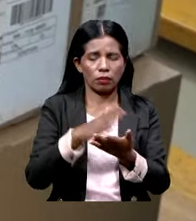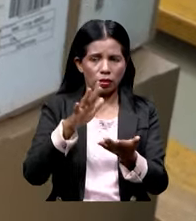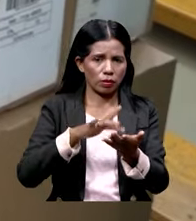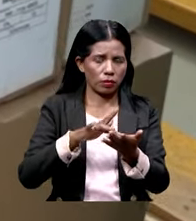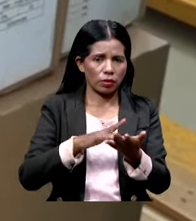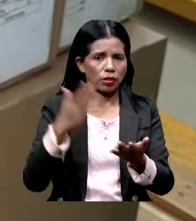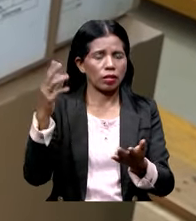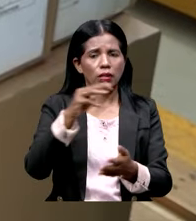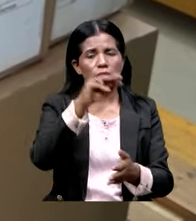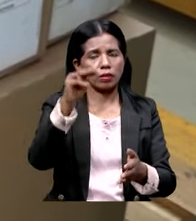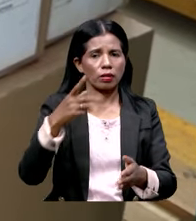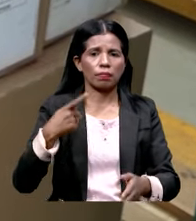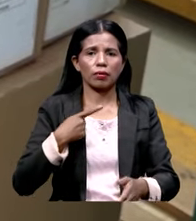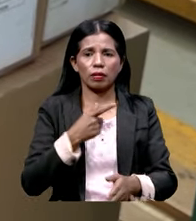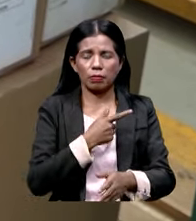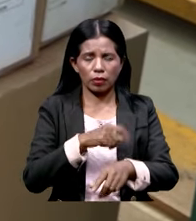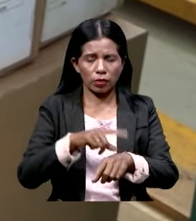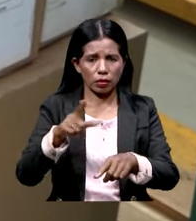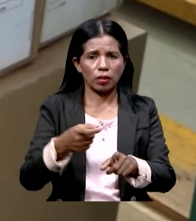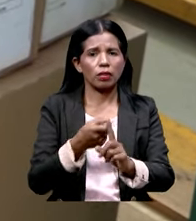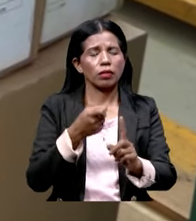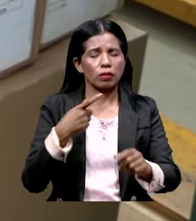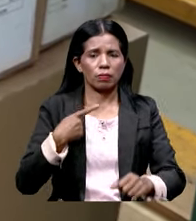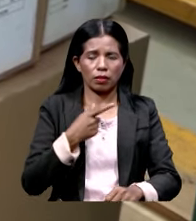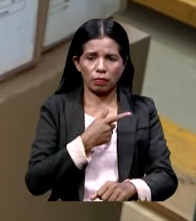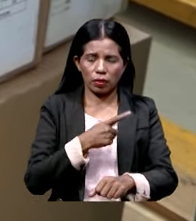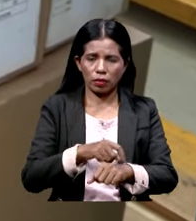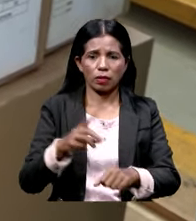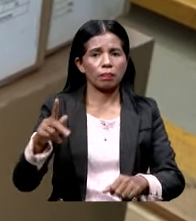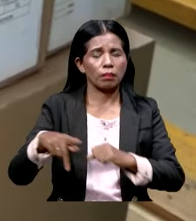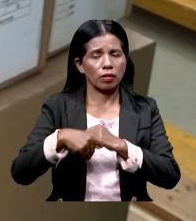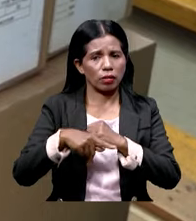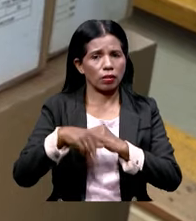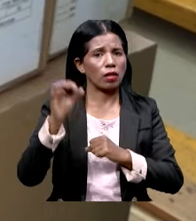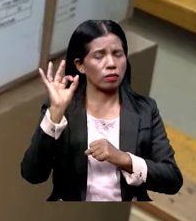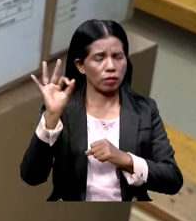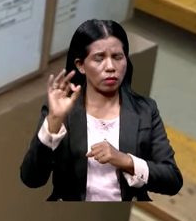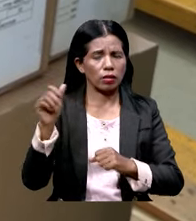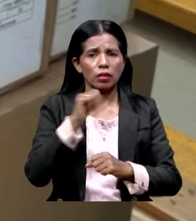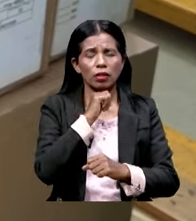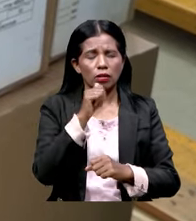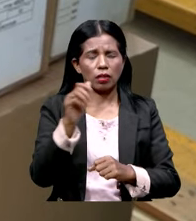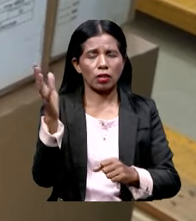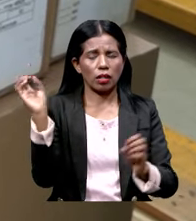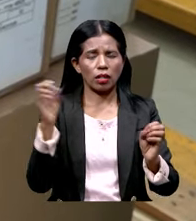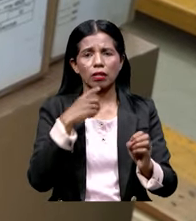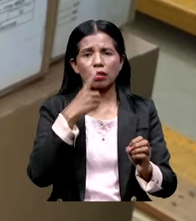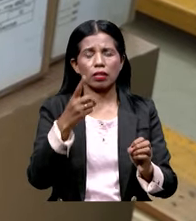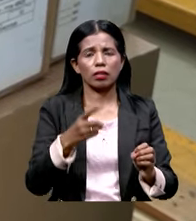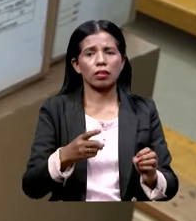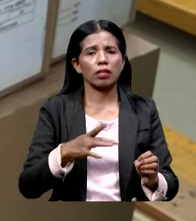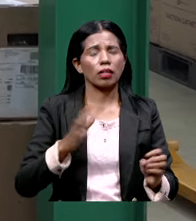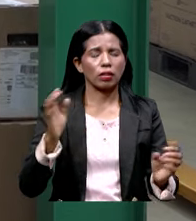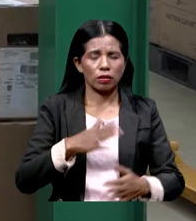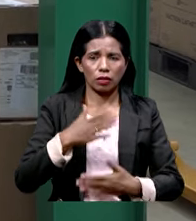i ha segunda ne parlamento nacional li husi plenaria bancada fretilin lamenta ho falta ai moru i ha facilidade saúde